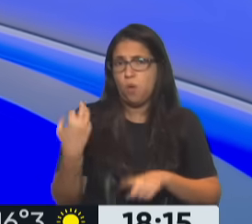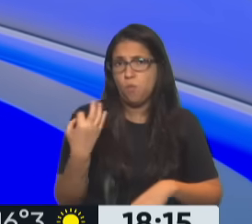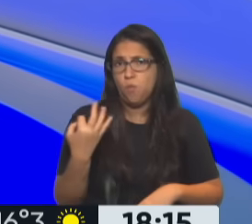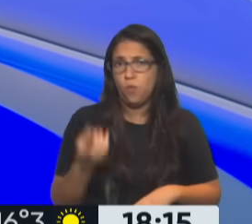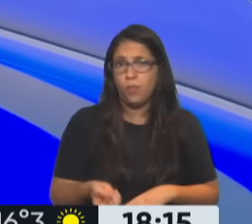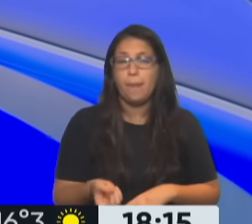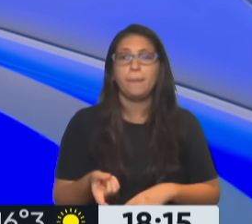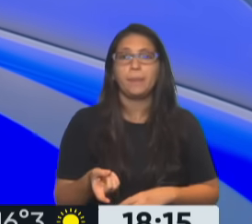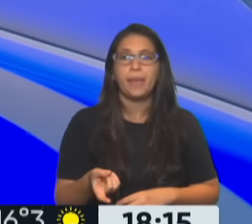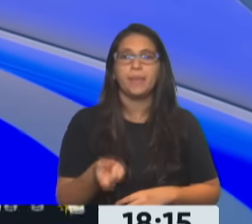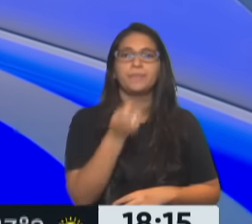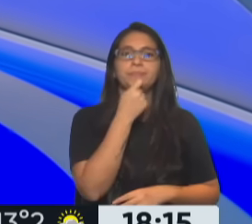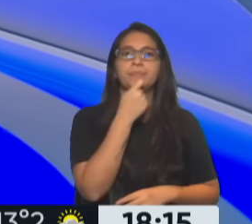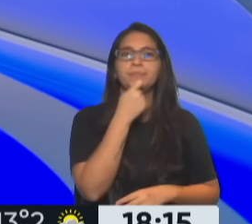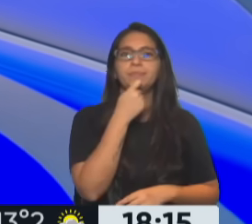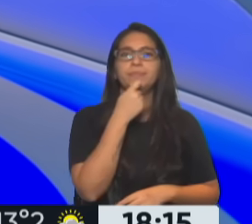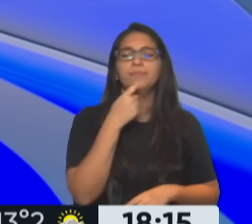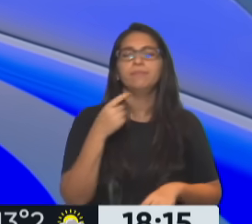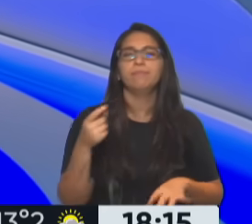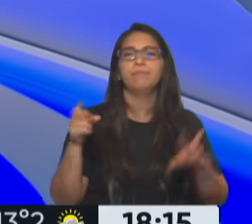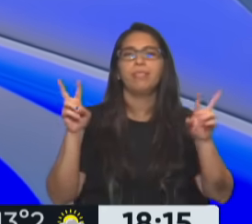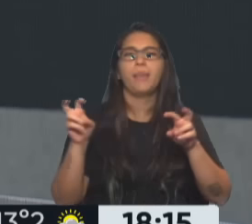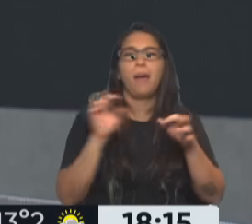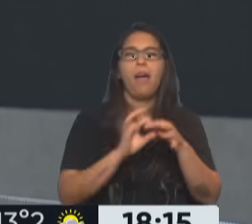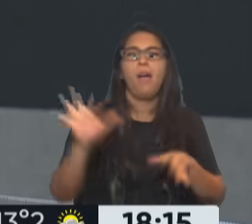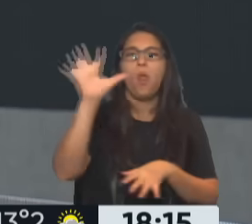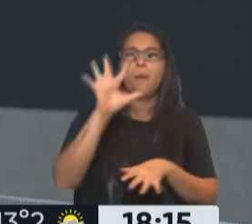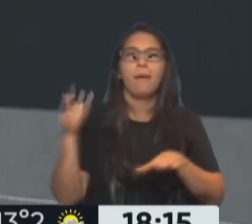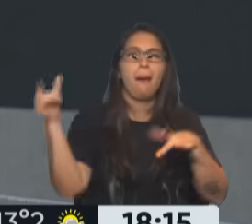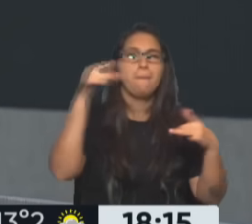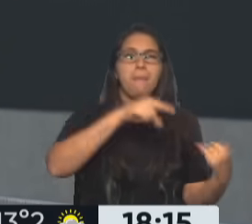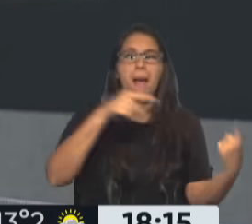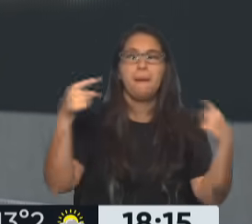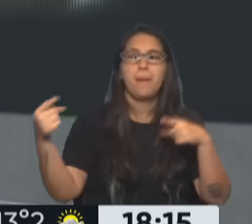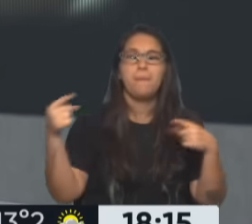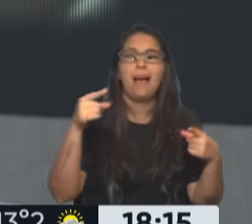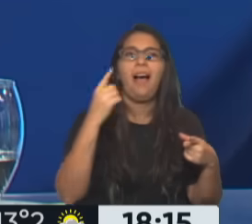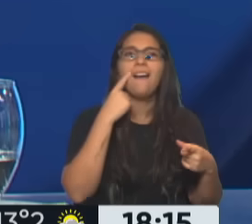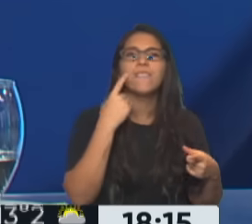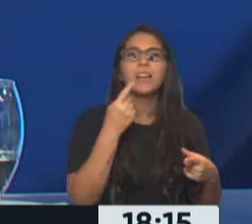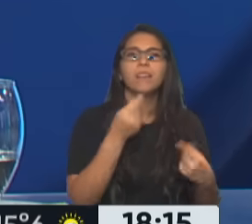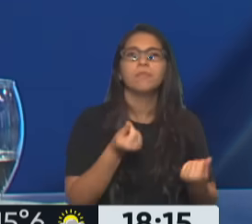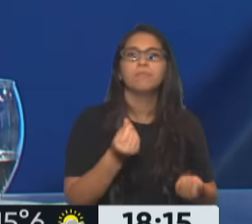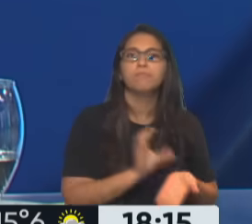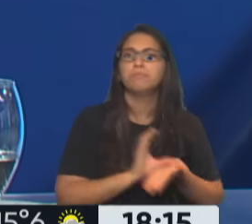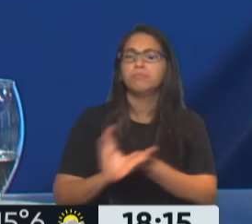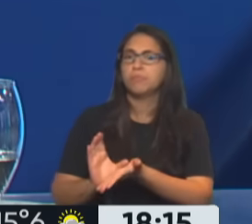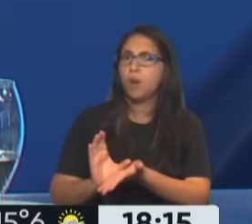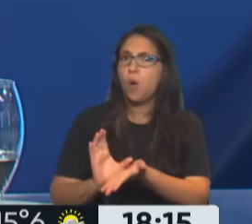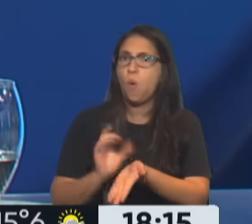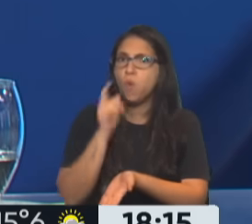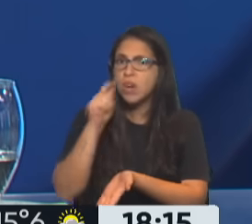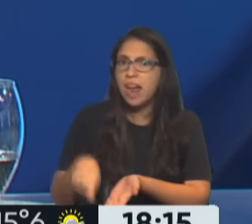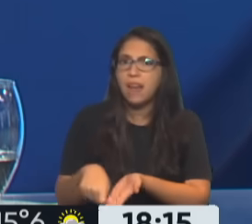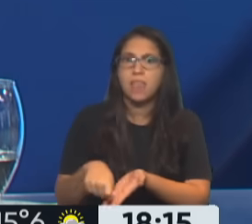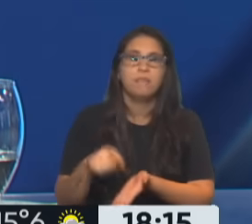de toda la disputa que se da en la Sí, Unión sí, Europea tal para cual. los financiamientos a Ucrania, suele ser Hungría quien pone